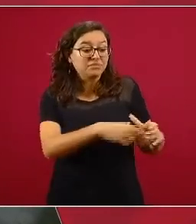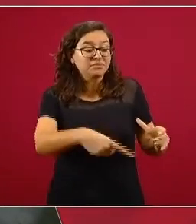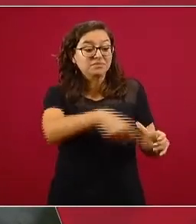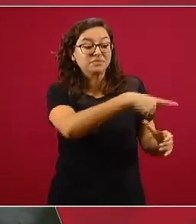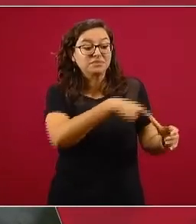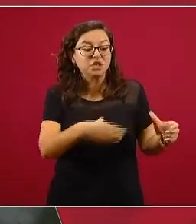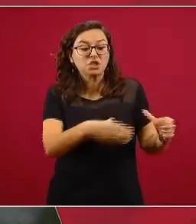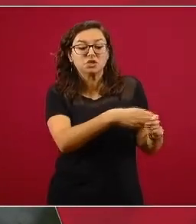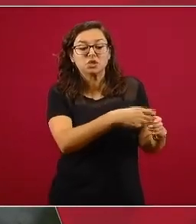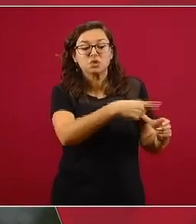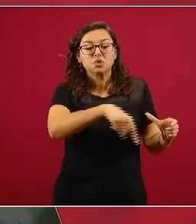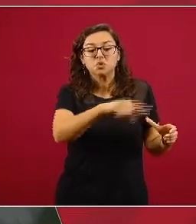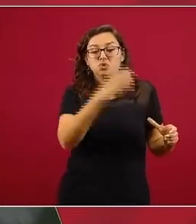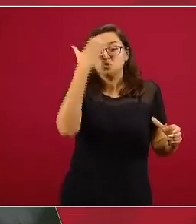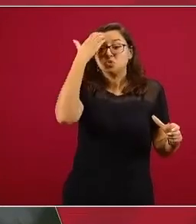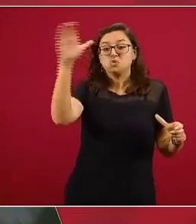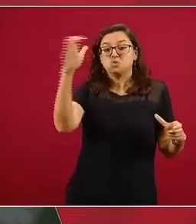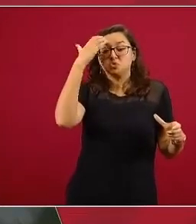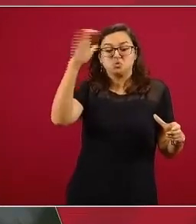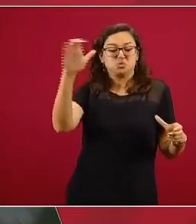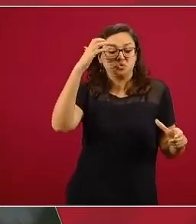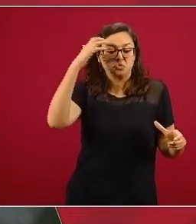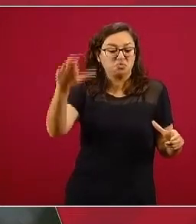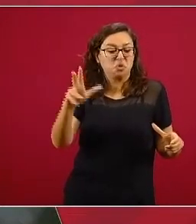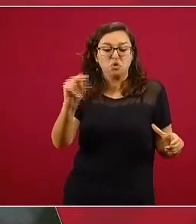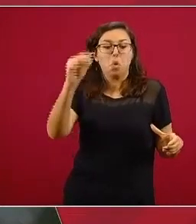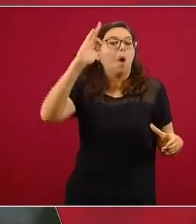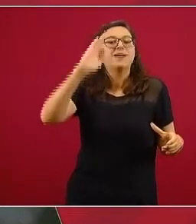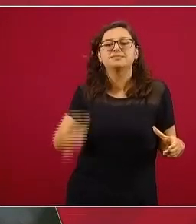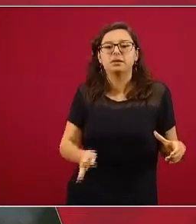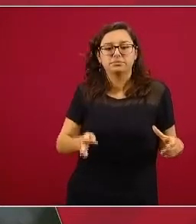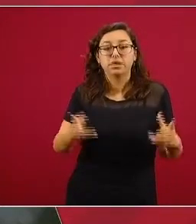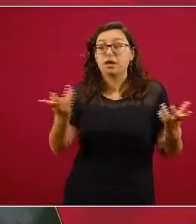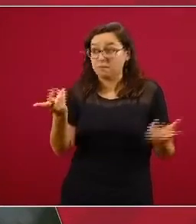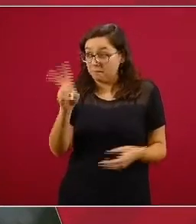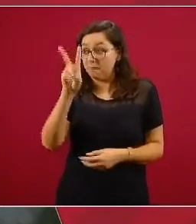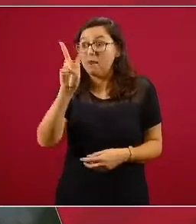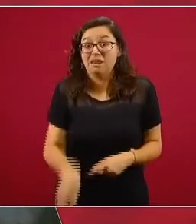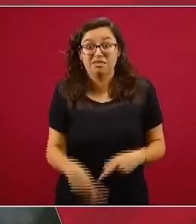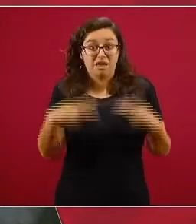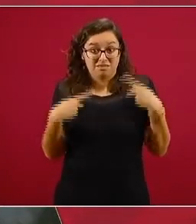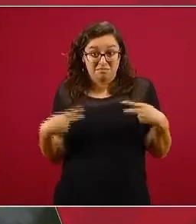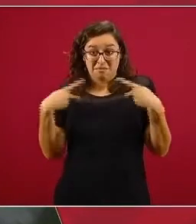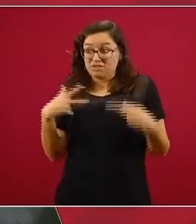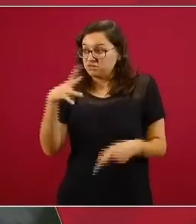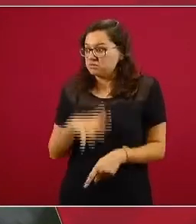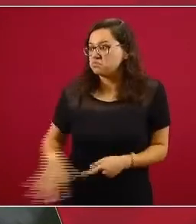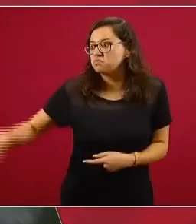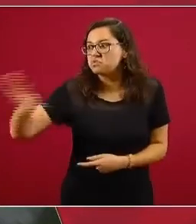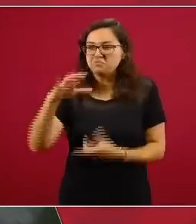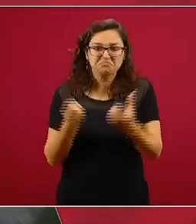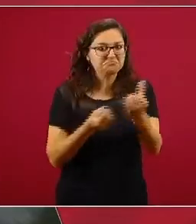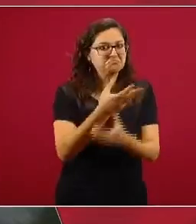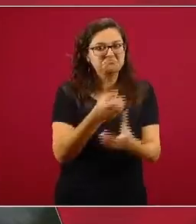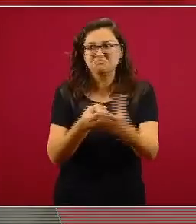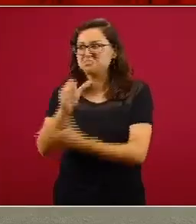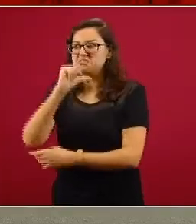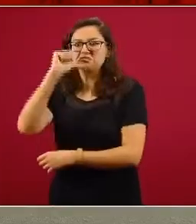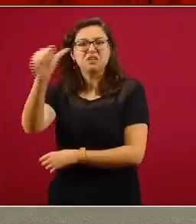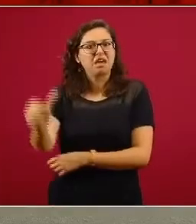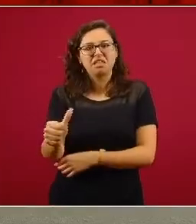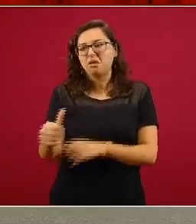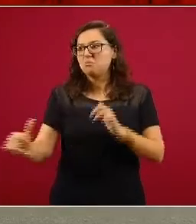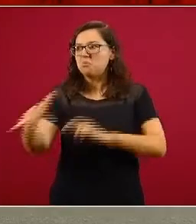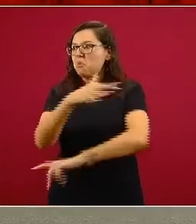quiere desconocer que se redujo la movilidad de la población y que es un mérito del pueblo de México.